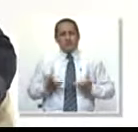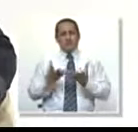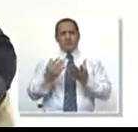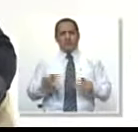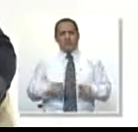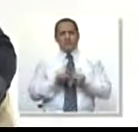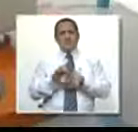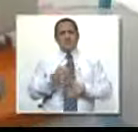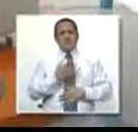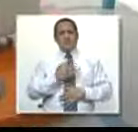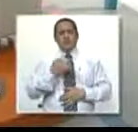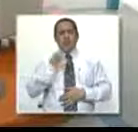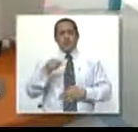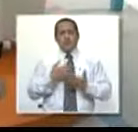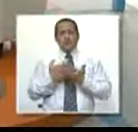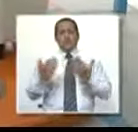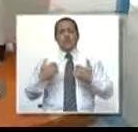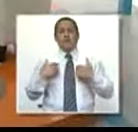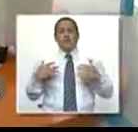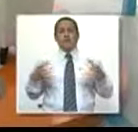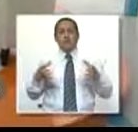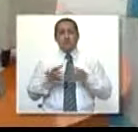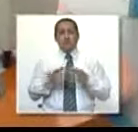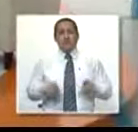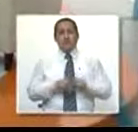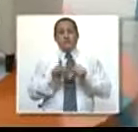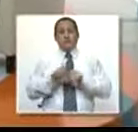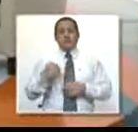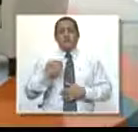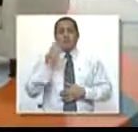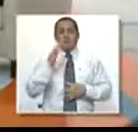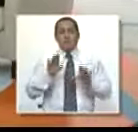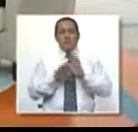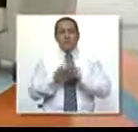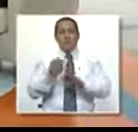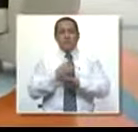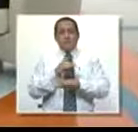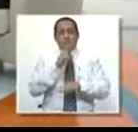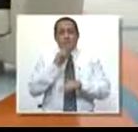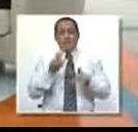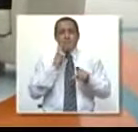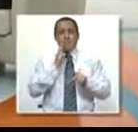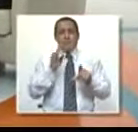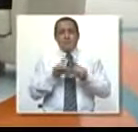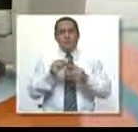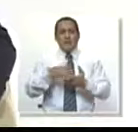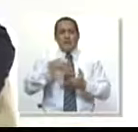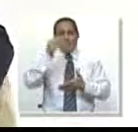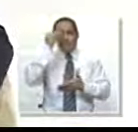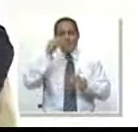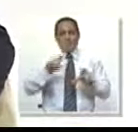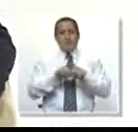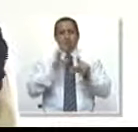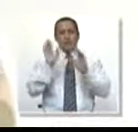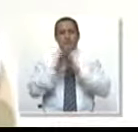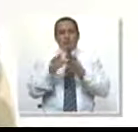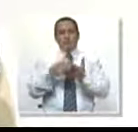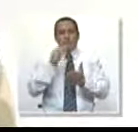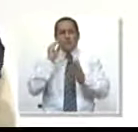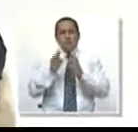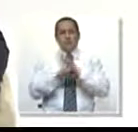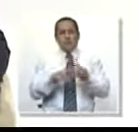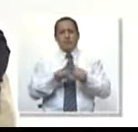psicoafectiva y esas son cosas que nuestras que nuestras mamás y nuestros papás tienen que aprender si nosotros